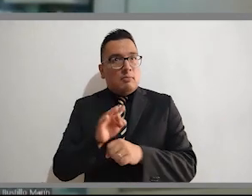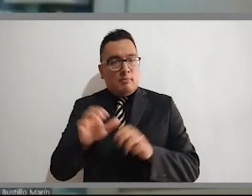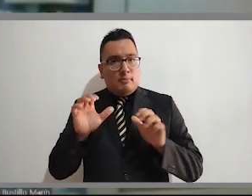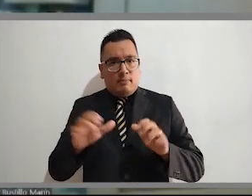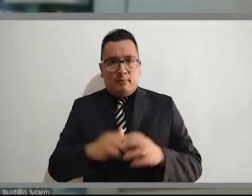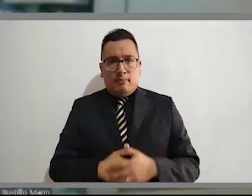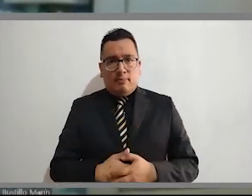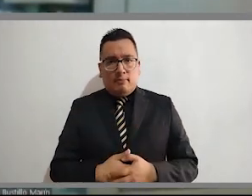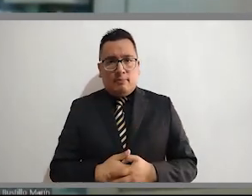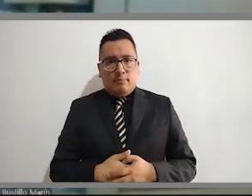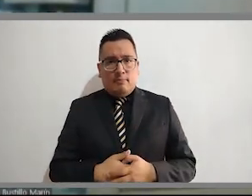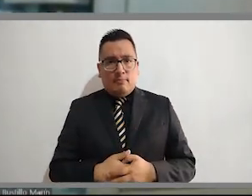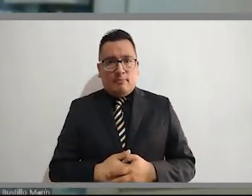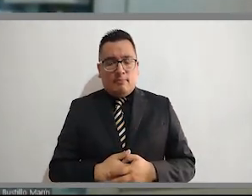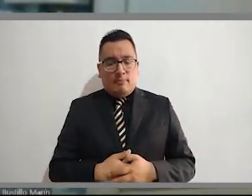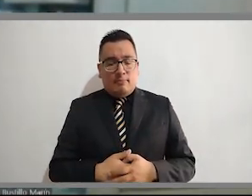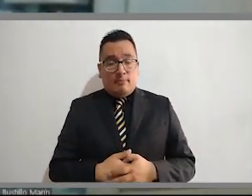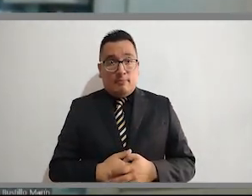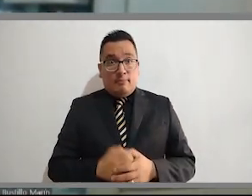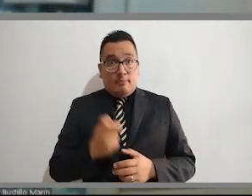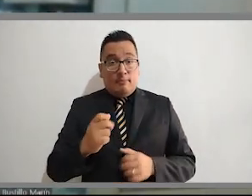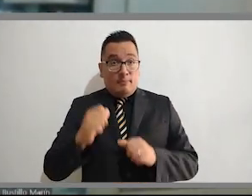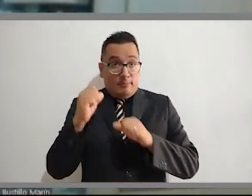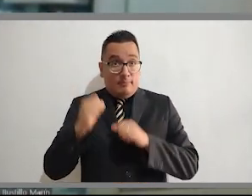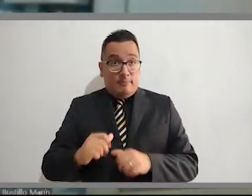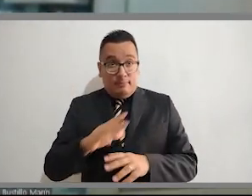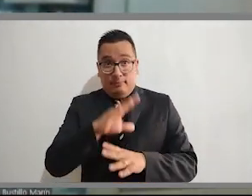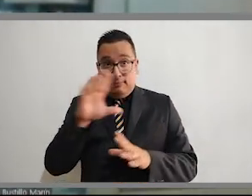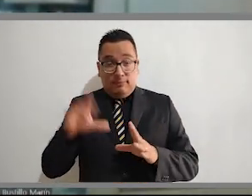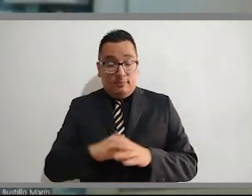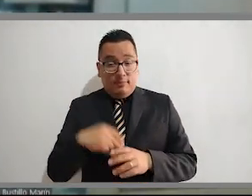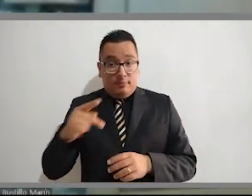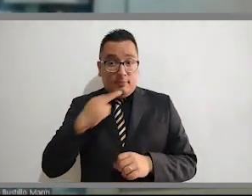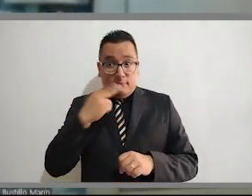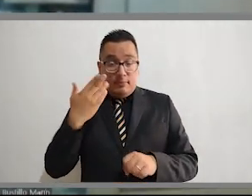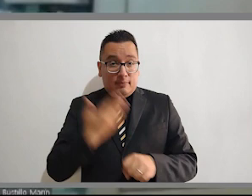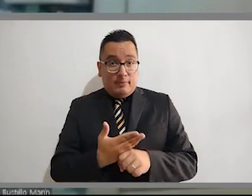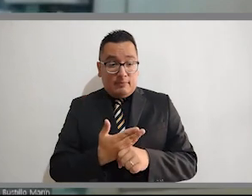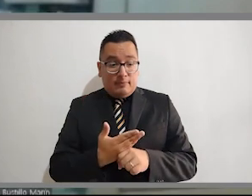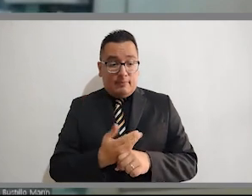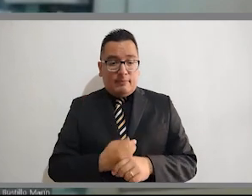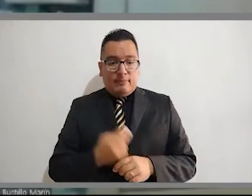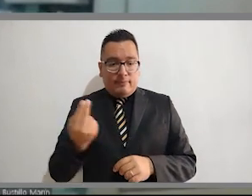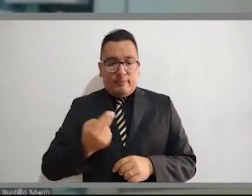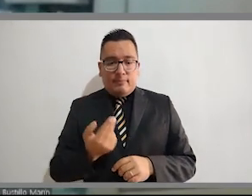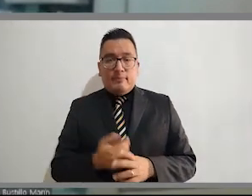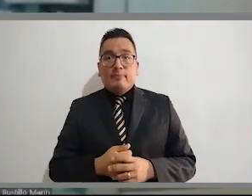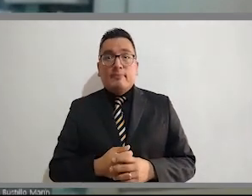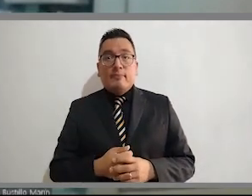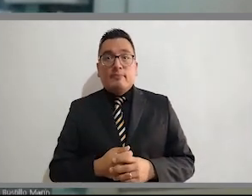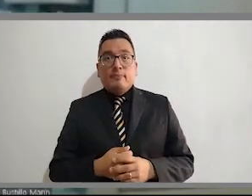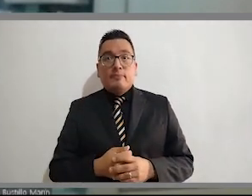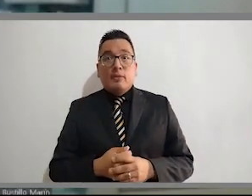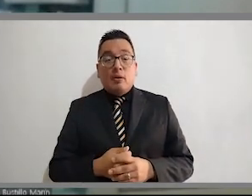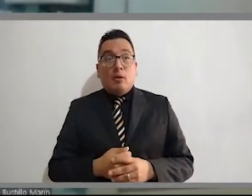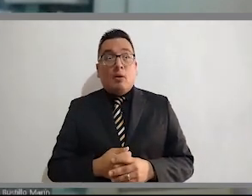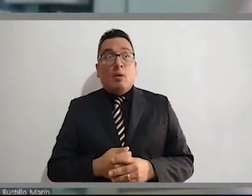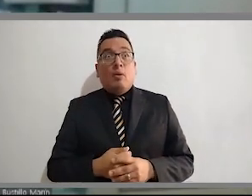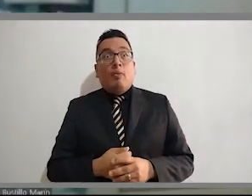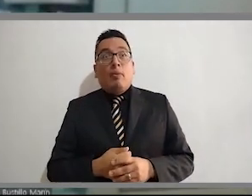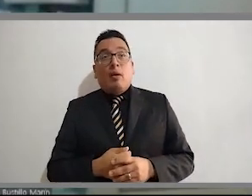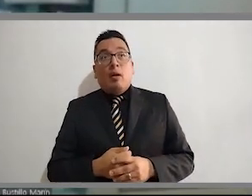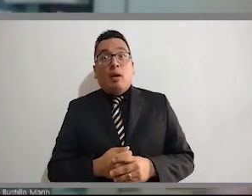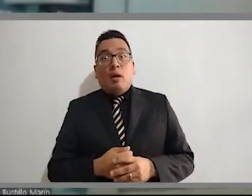protección. Así de fácil. Entonces, todas las autoridades tienen la obligación de actuar de oficio, es decir, sin queja, es